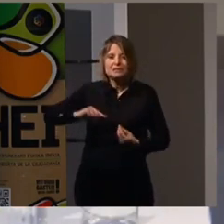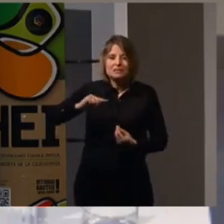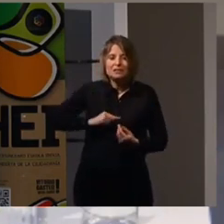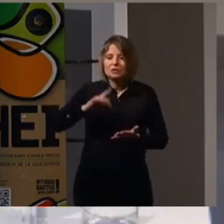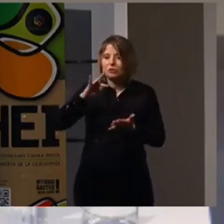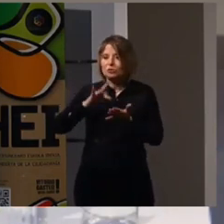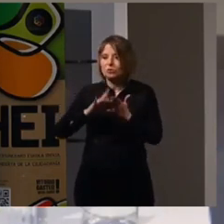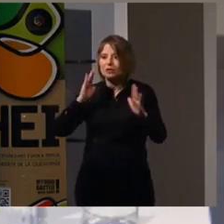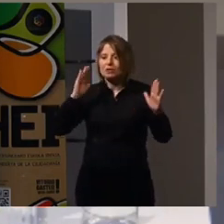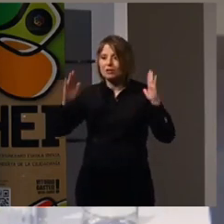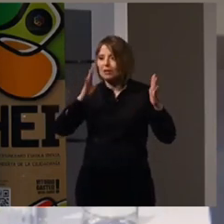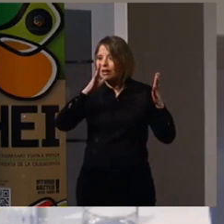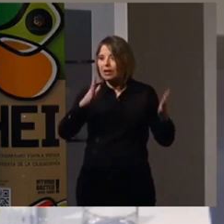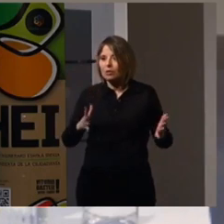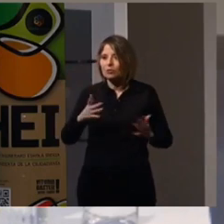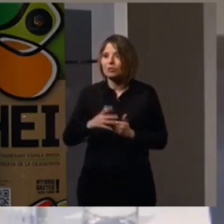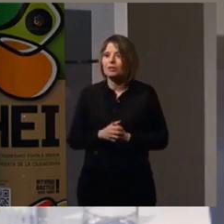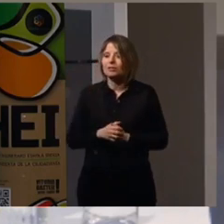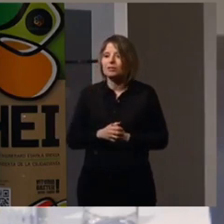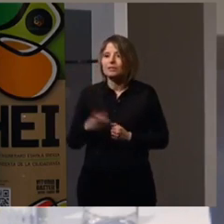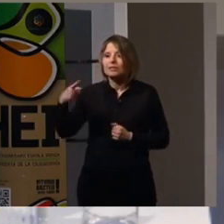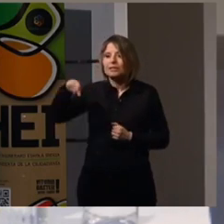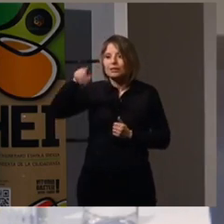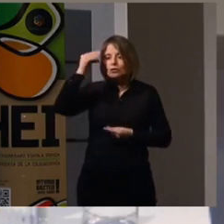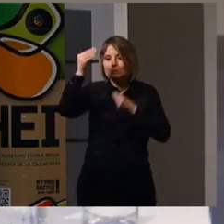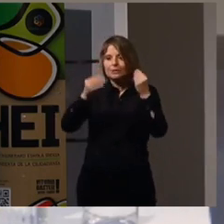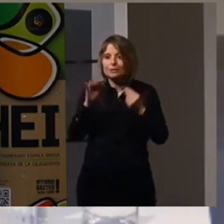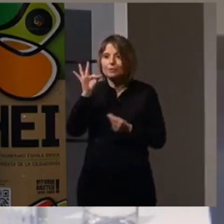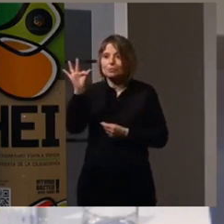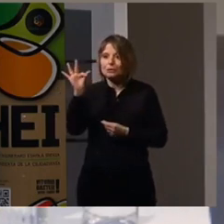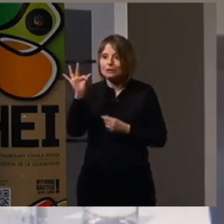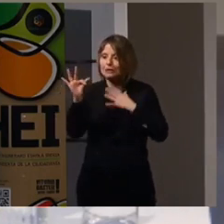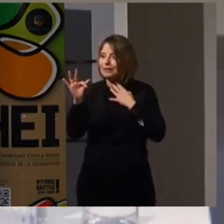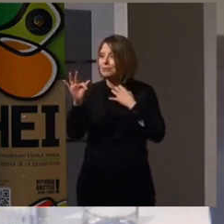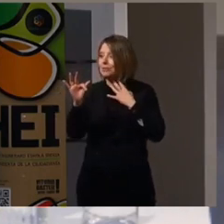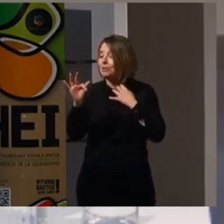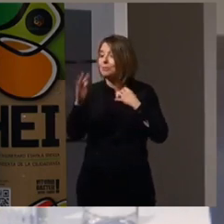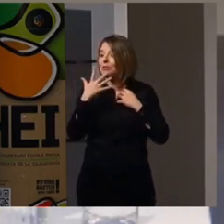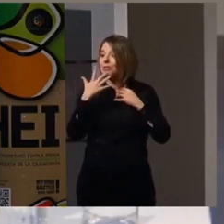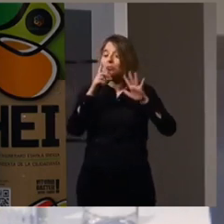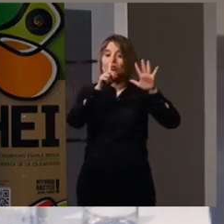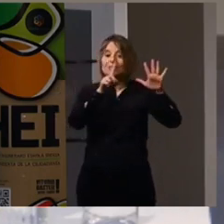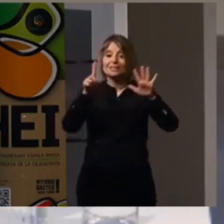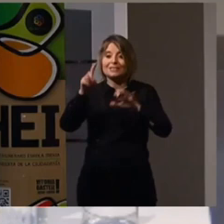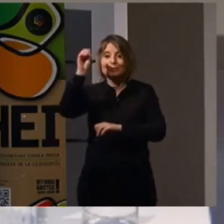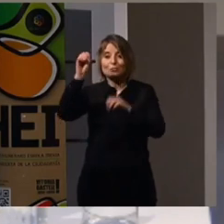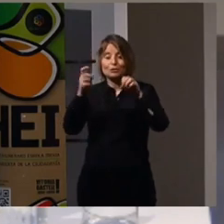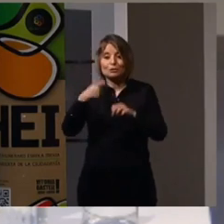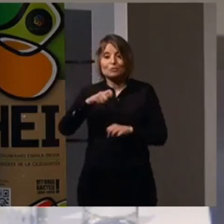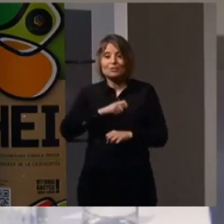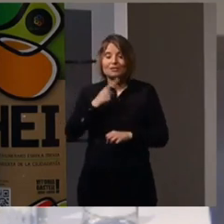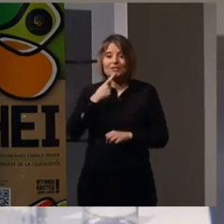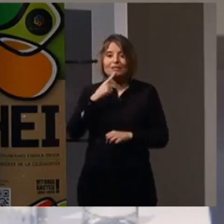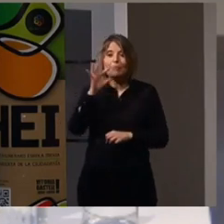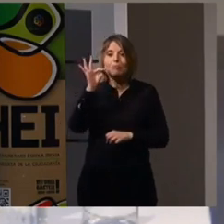Todo lo que está pasando en la situación que viven y que consideraban, por ejemplo, positivo lo que dices, ¿no? El 66% de los españoles consideraba positiva